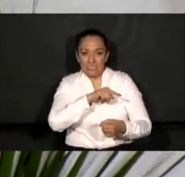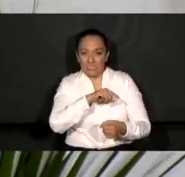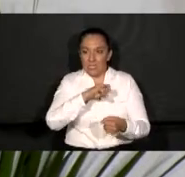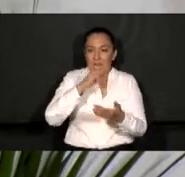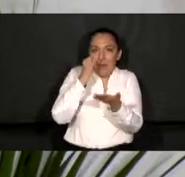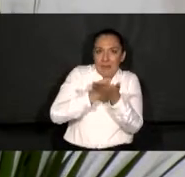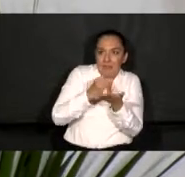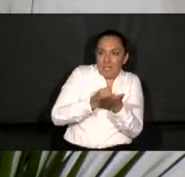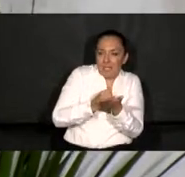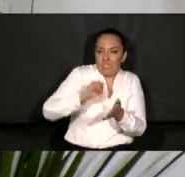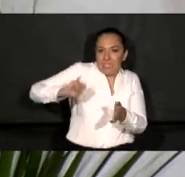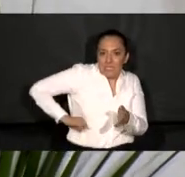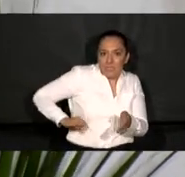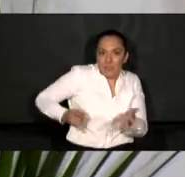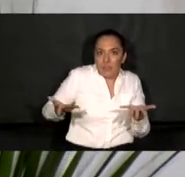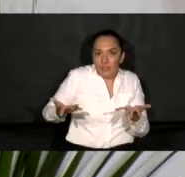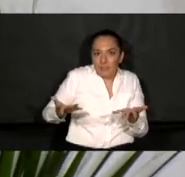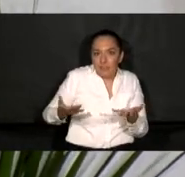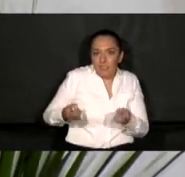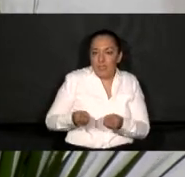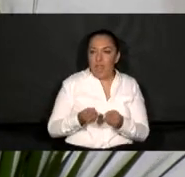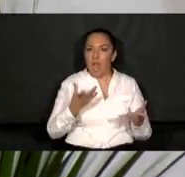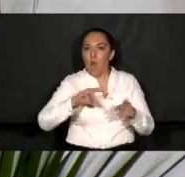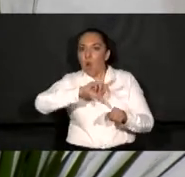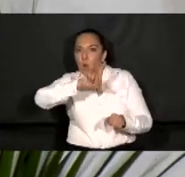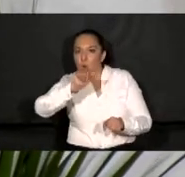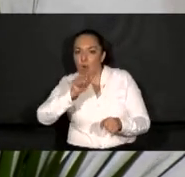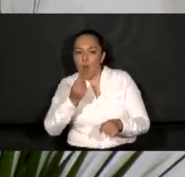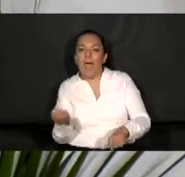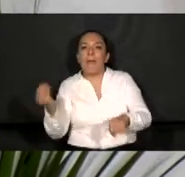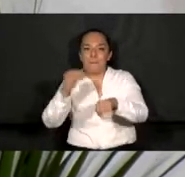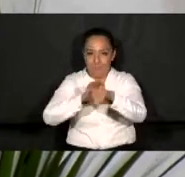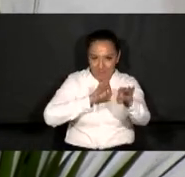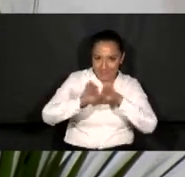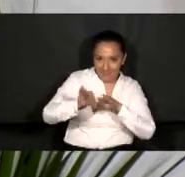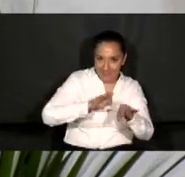y crean mejores condiciones de vida en esta